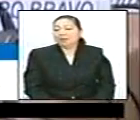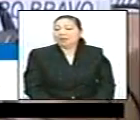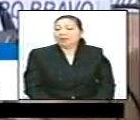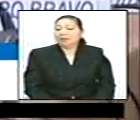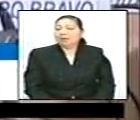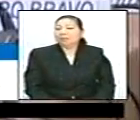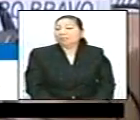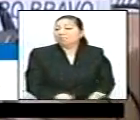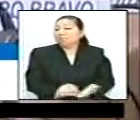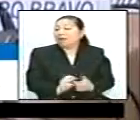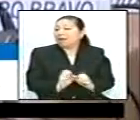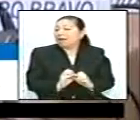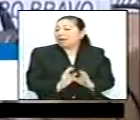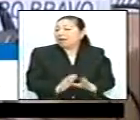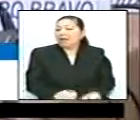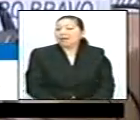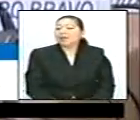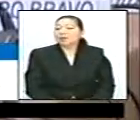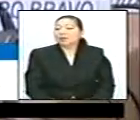Claro, entonces uno